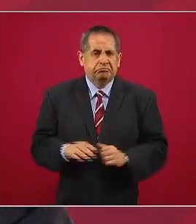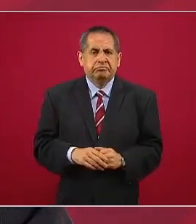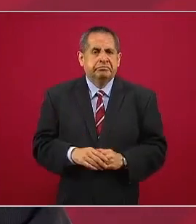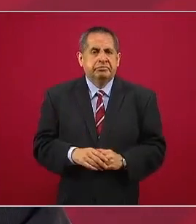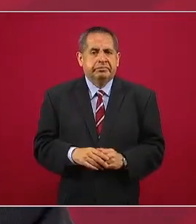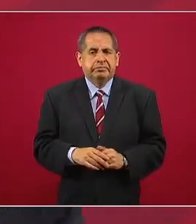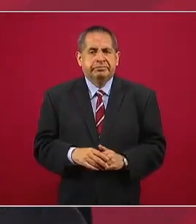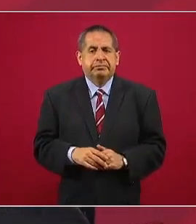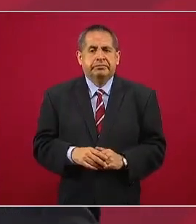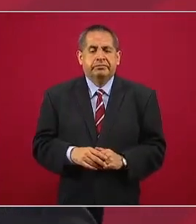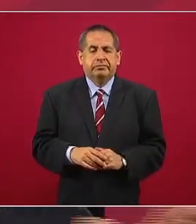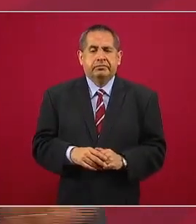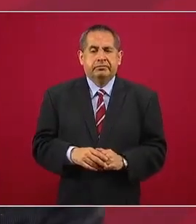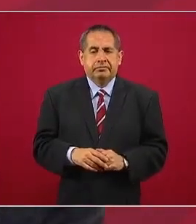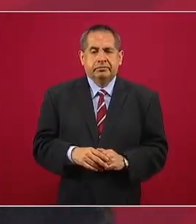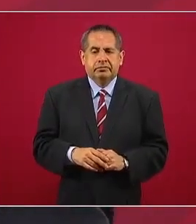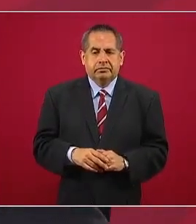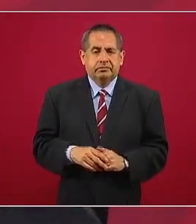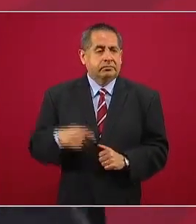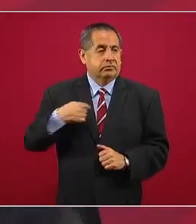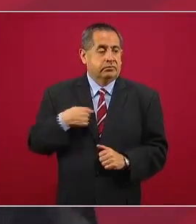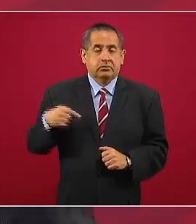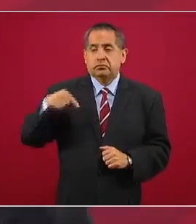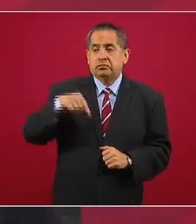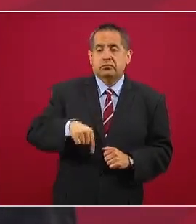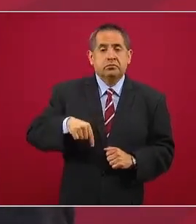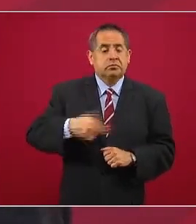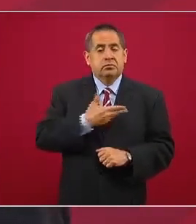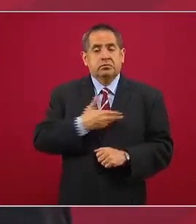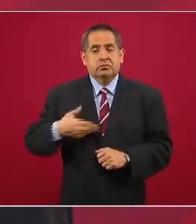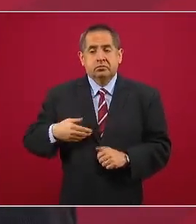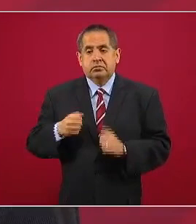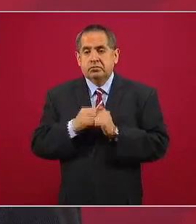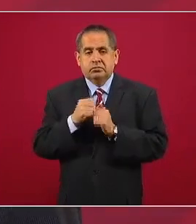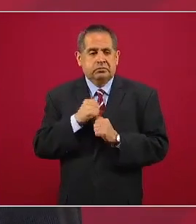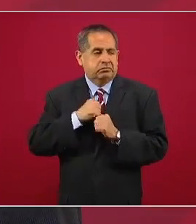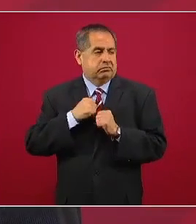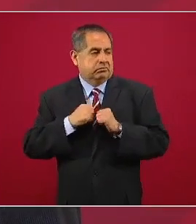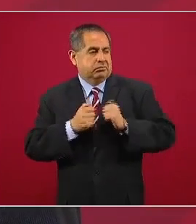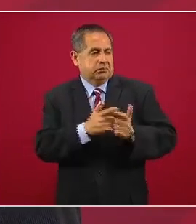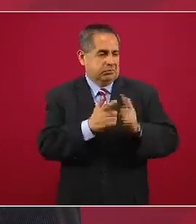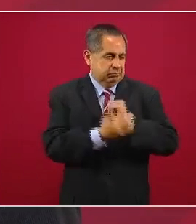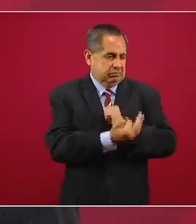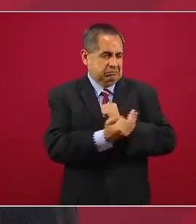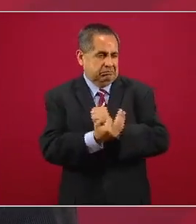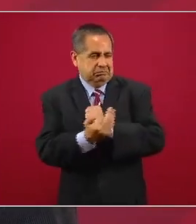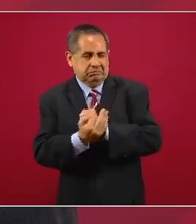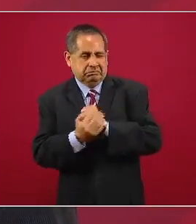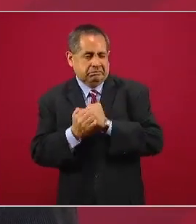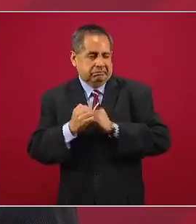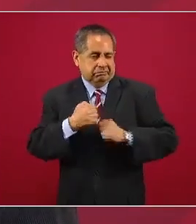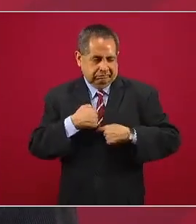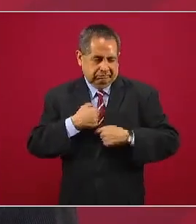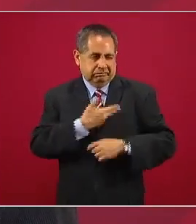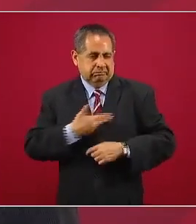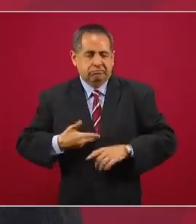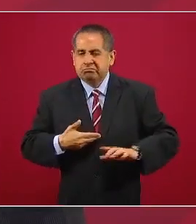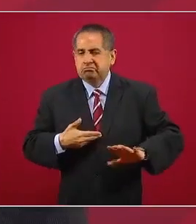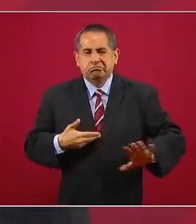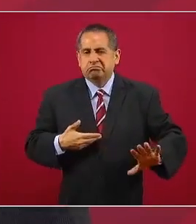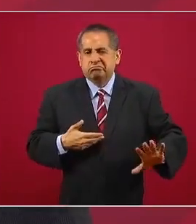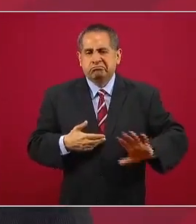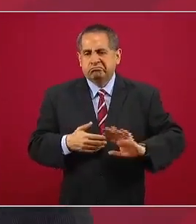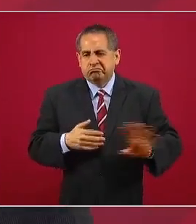Entonces, no llegué aquí con el apoyo de grupos de intereses creados. No